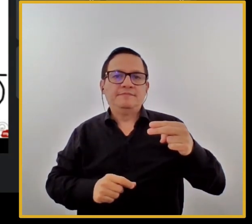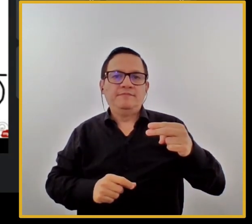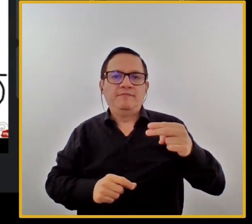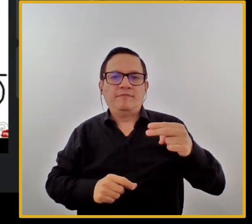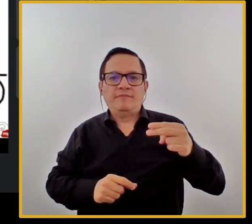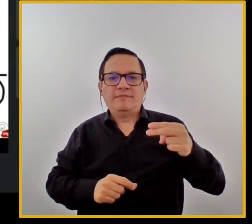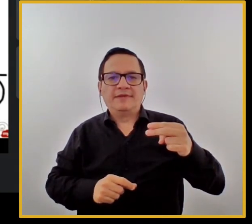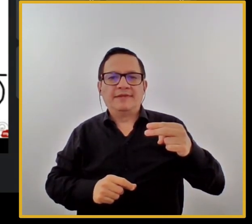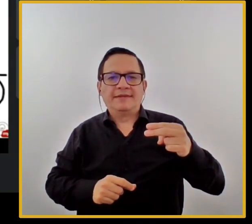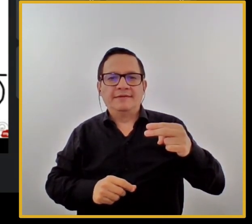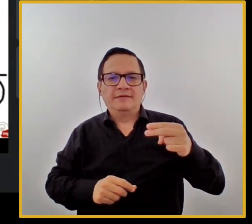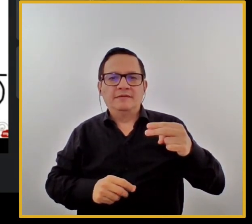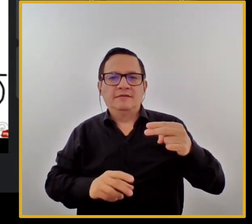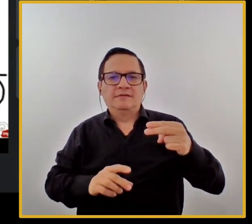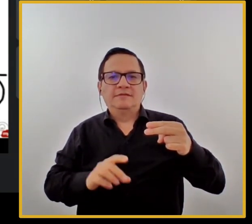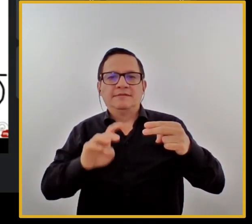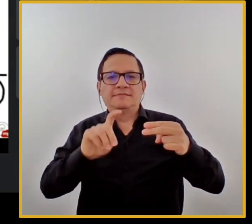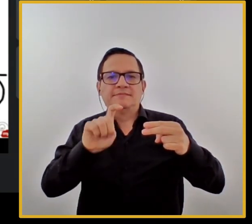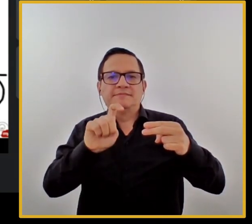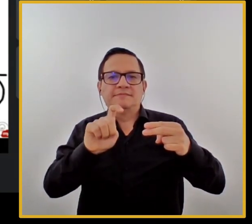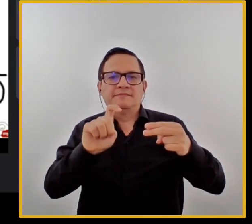de x